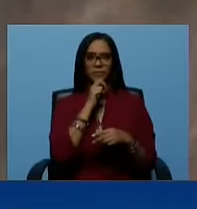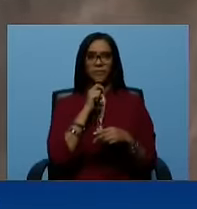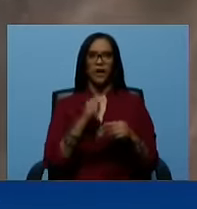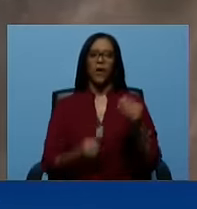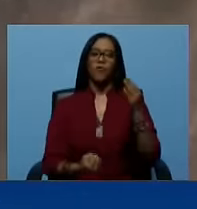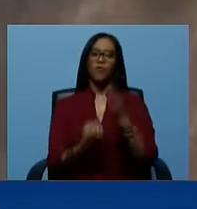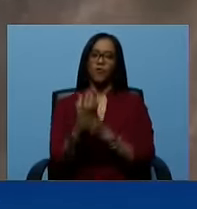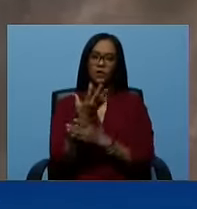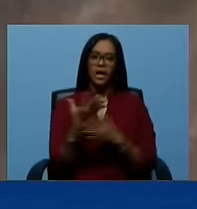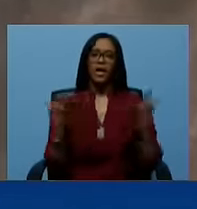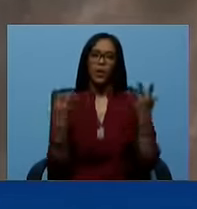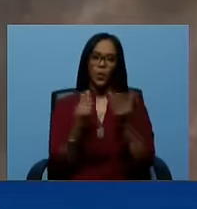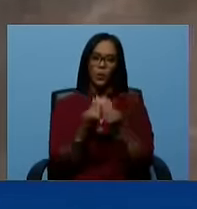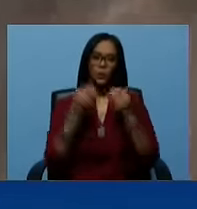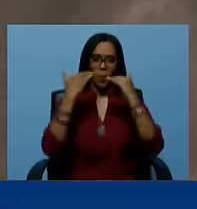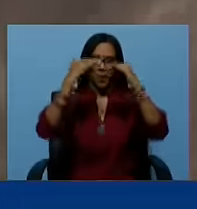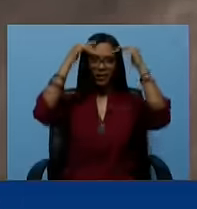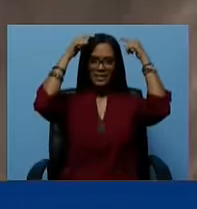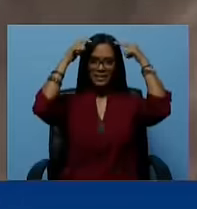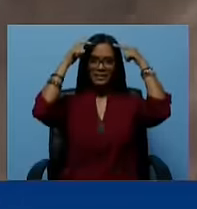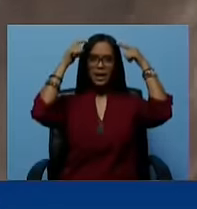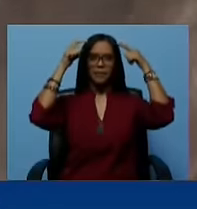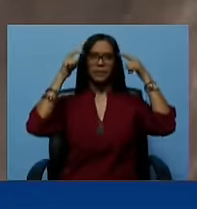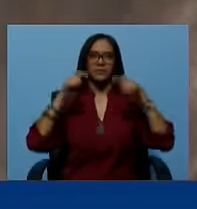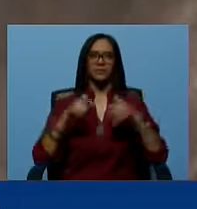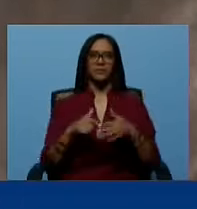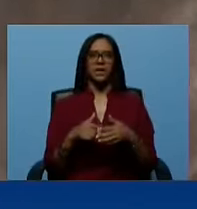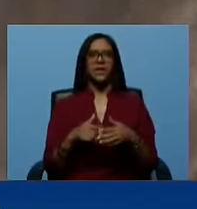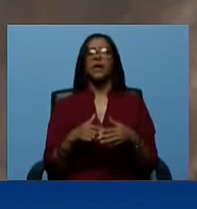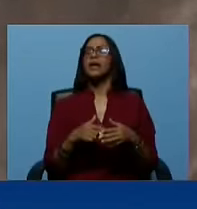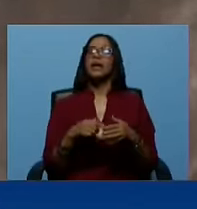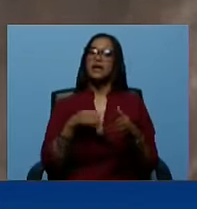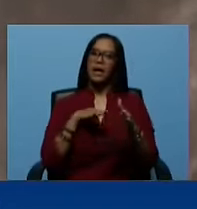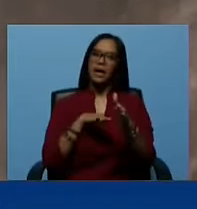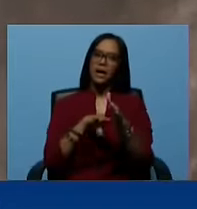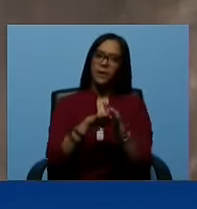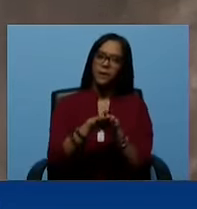fundar junto al comandante Chávez y dar el paso